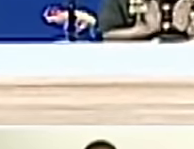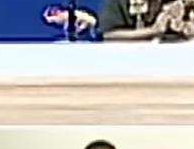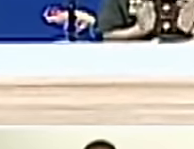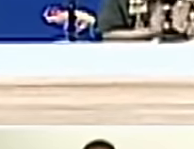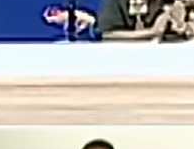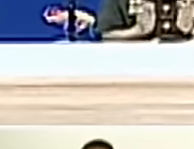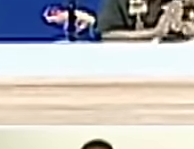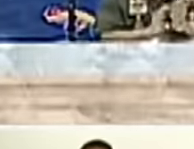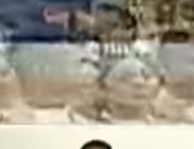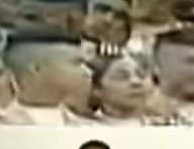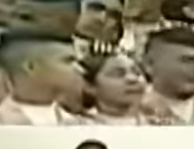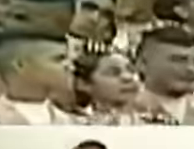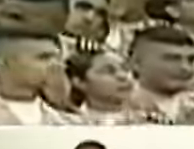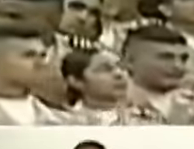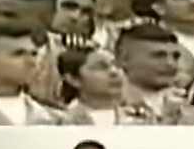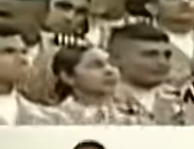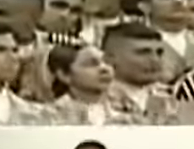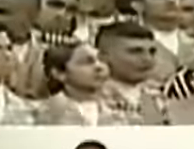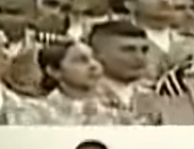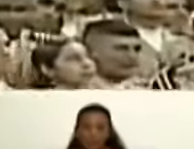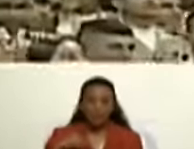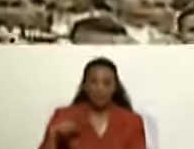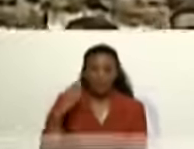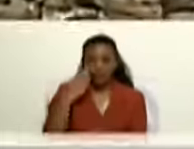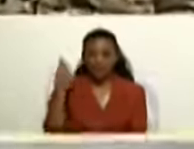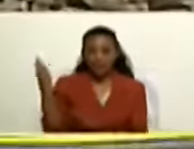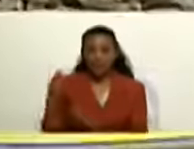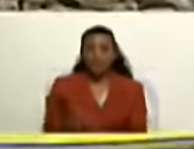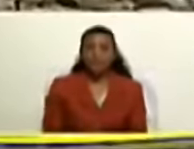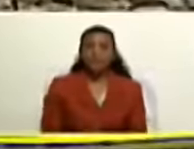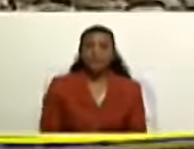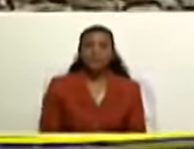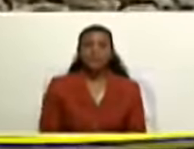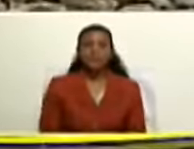tema El Esequibo es Nuestro.